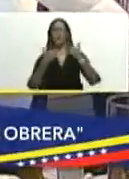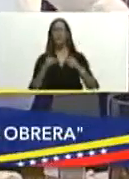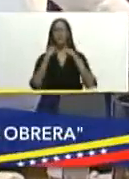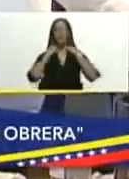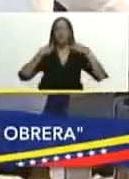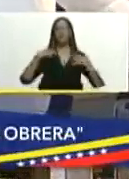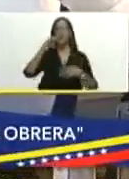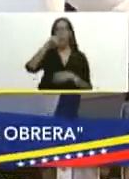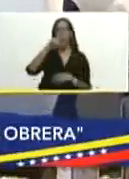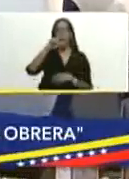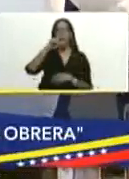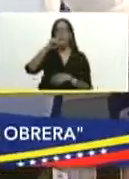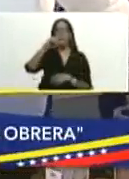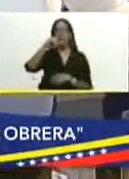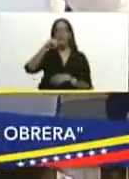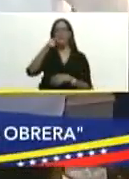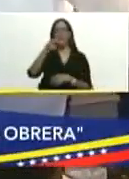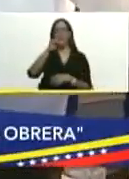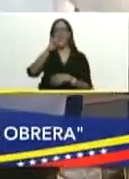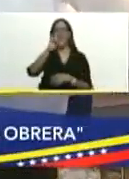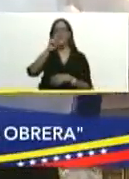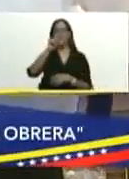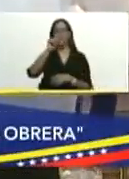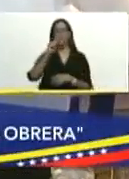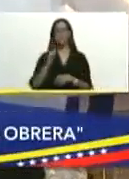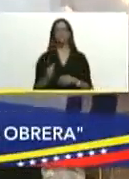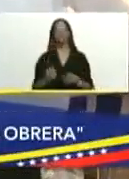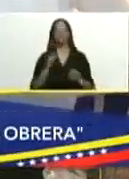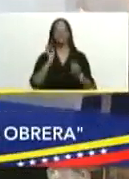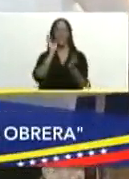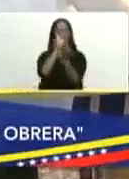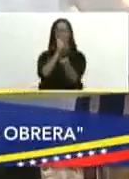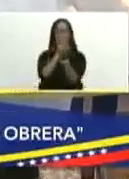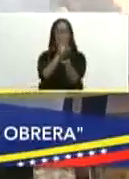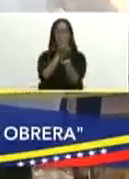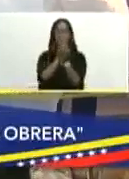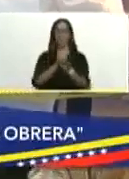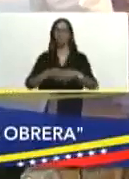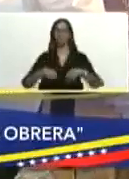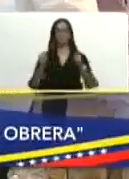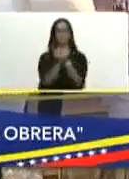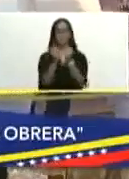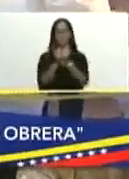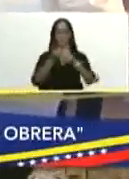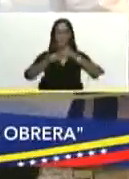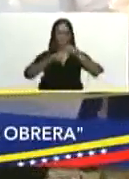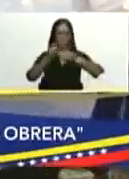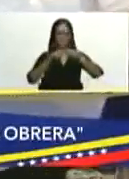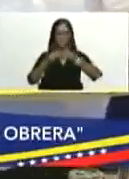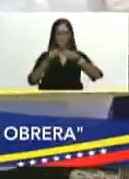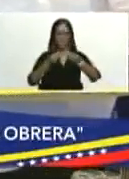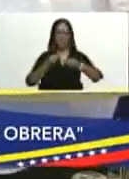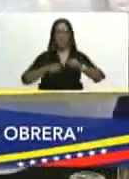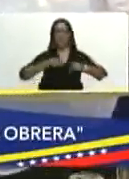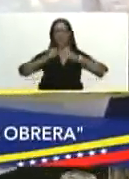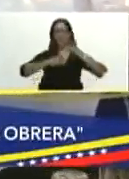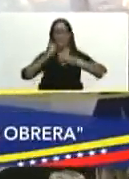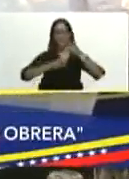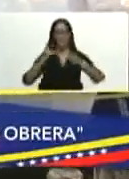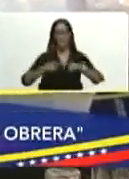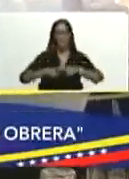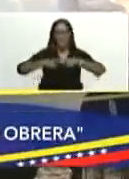de nueve partes después de 40 años que no se explotaban esas Minas correcto se está explotando nosotros este